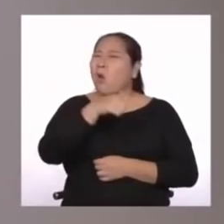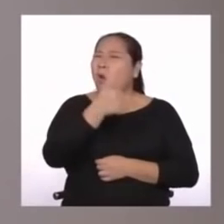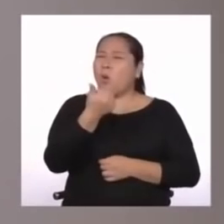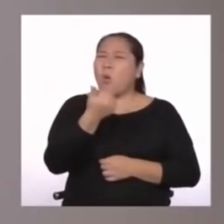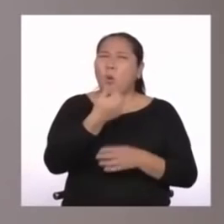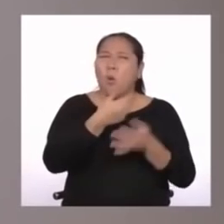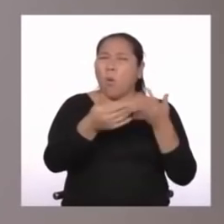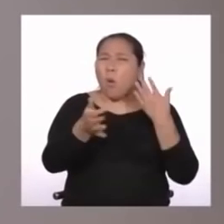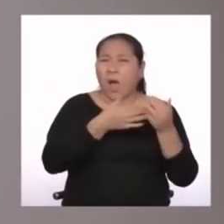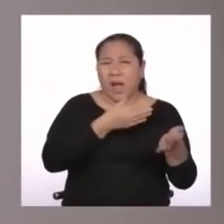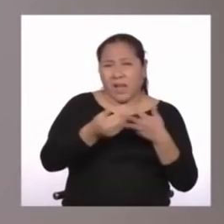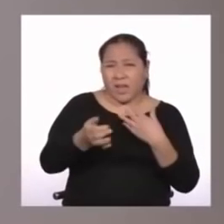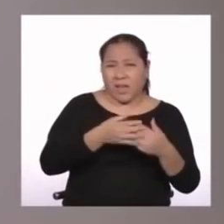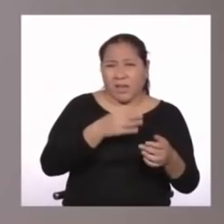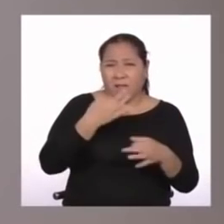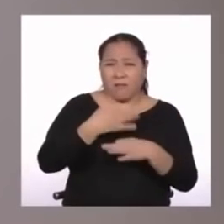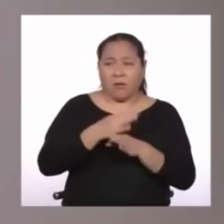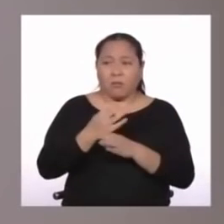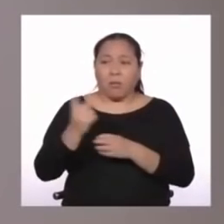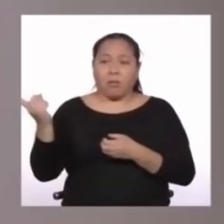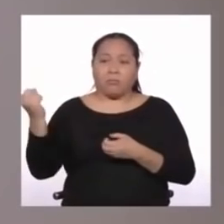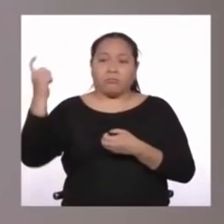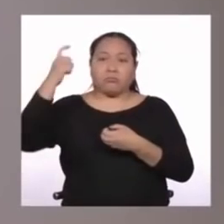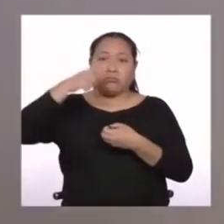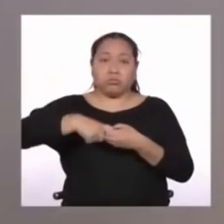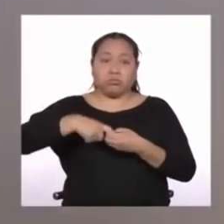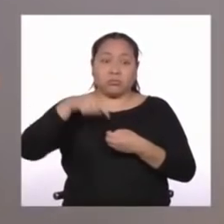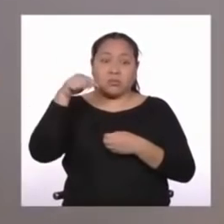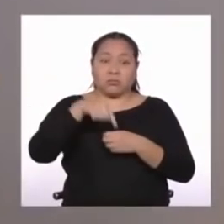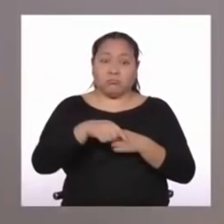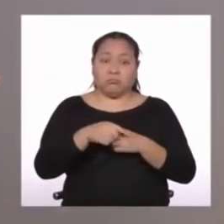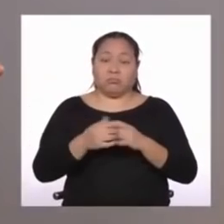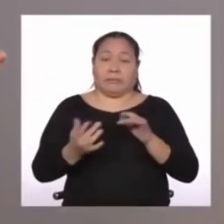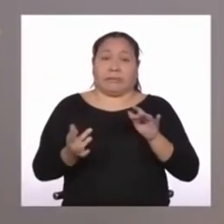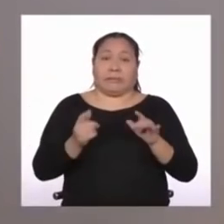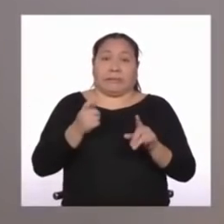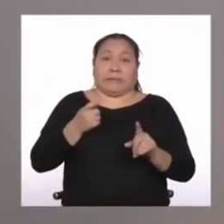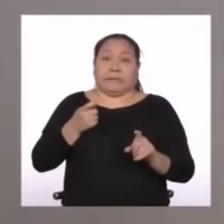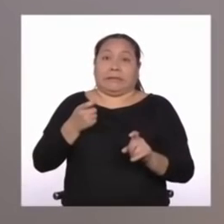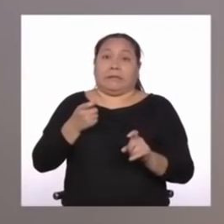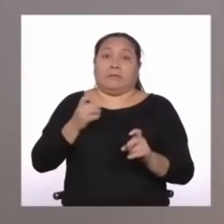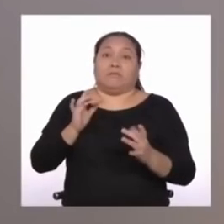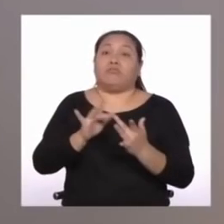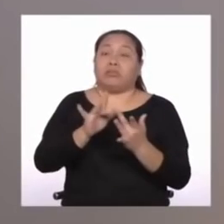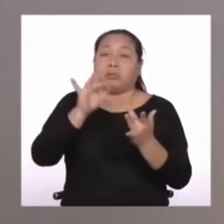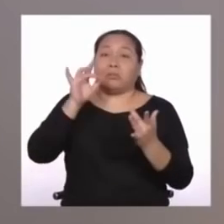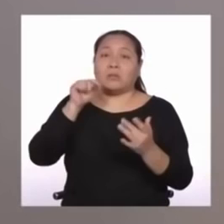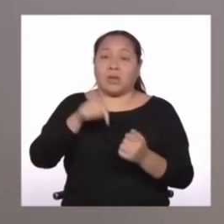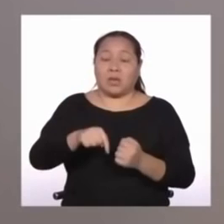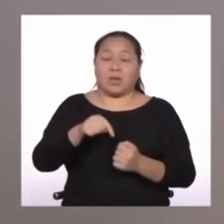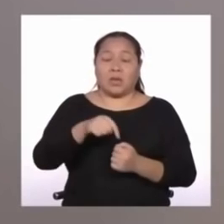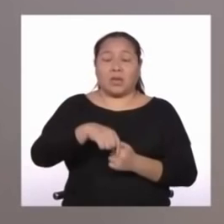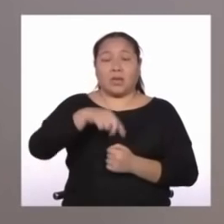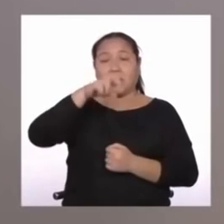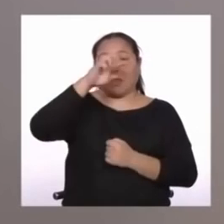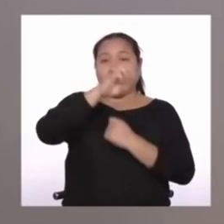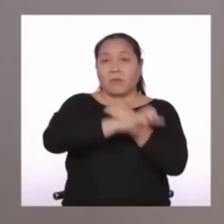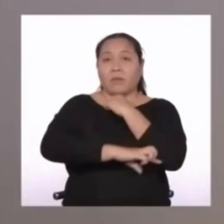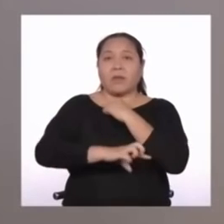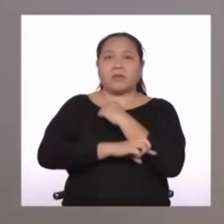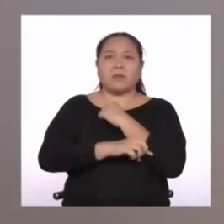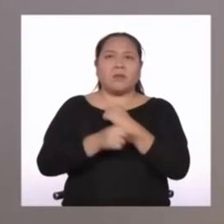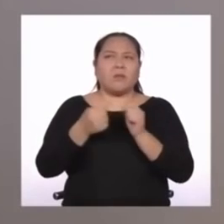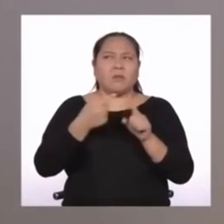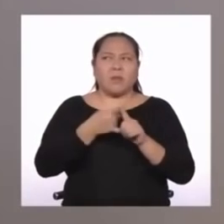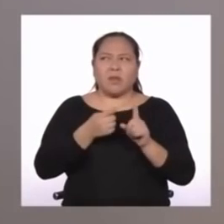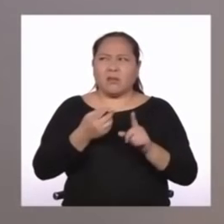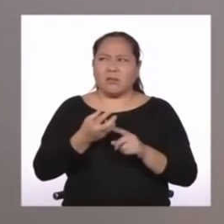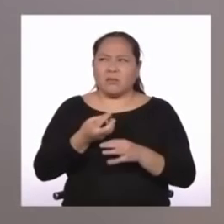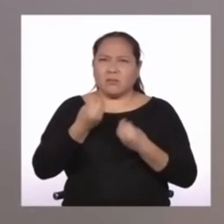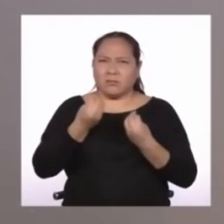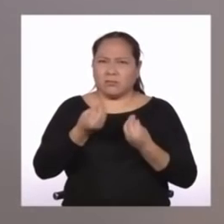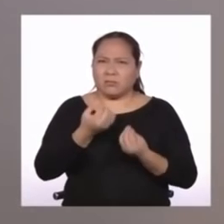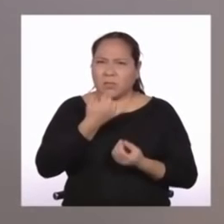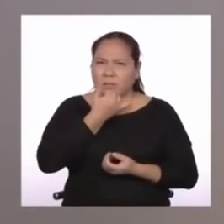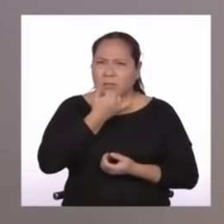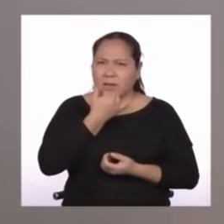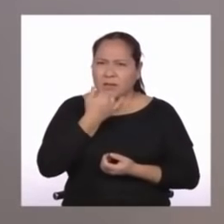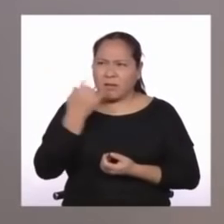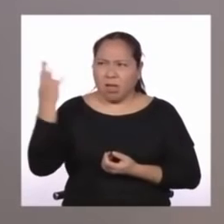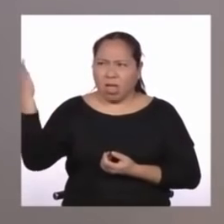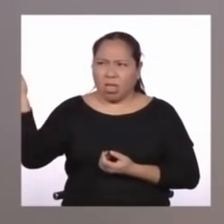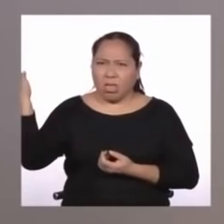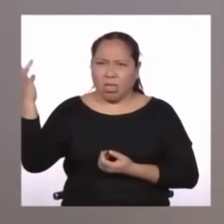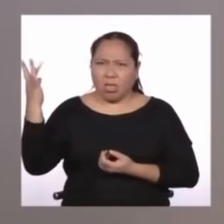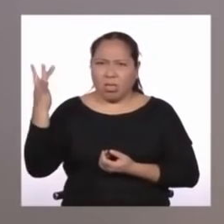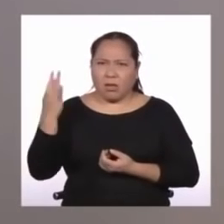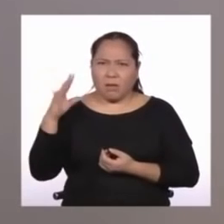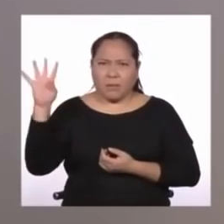un impacto en nuestro país. Pero, ¿qué hay sobre la inmigración británica? ¿Cómo así llegaron y